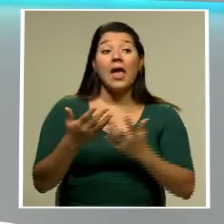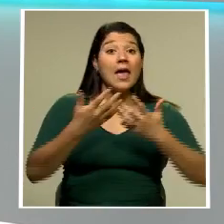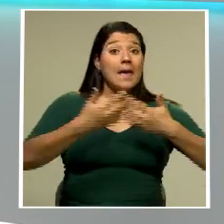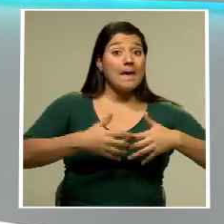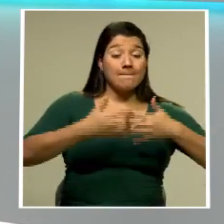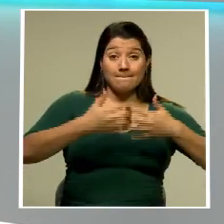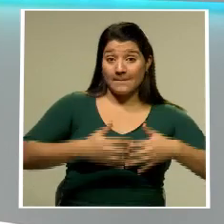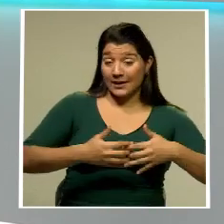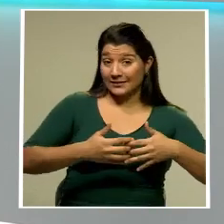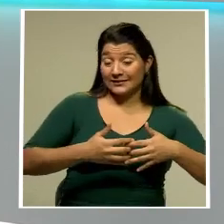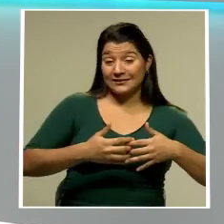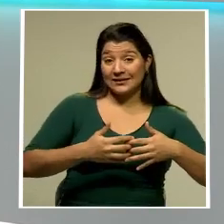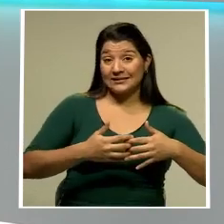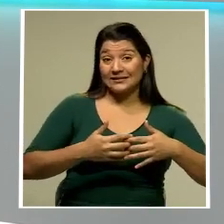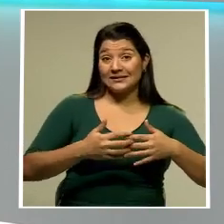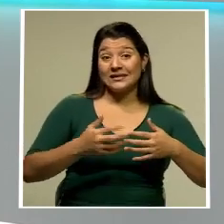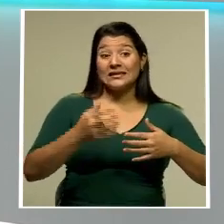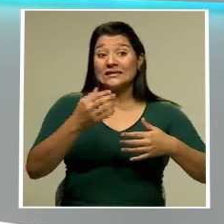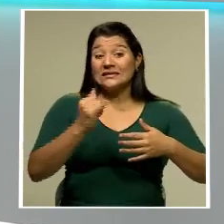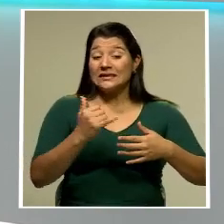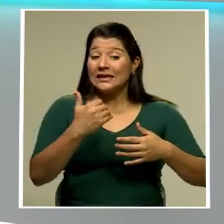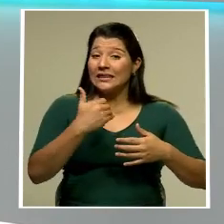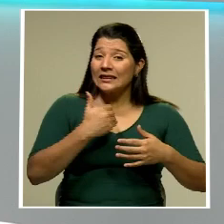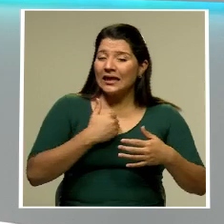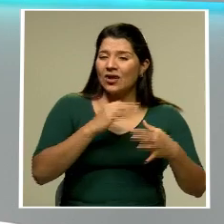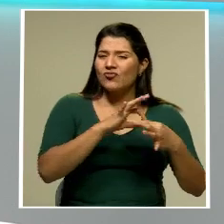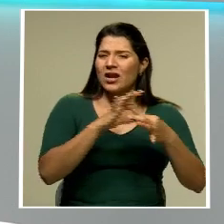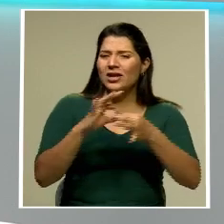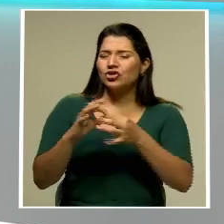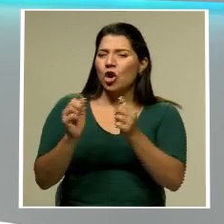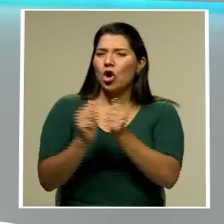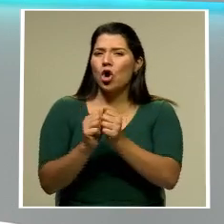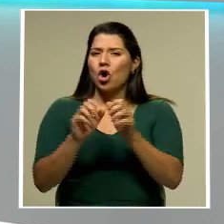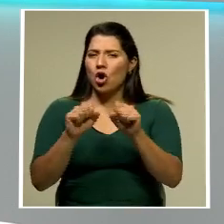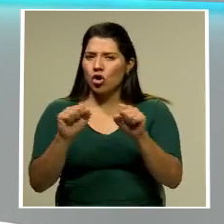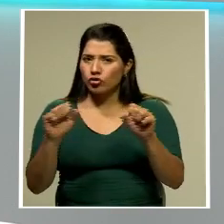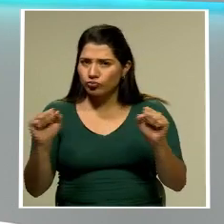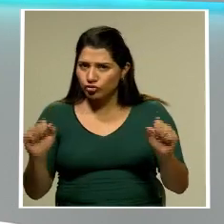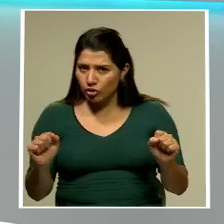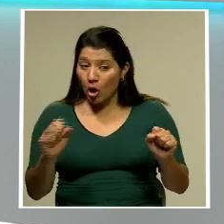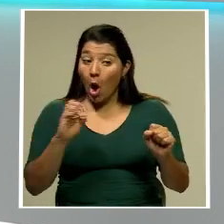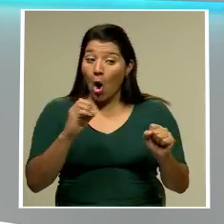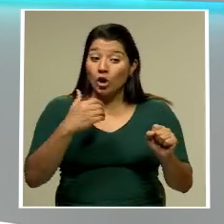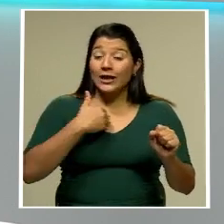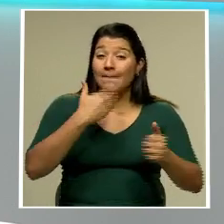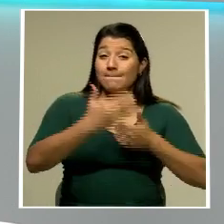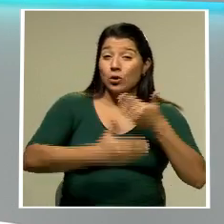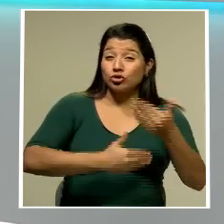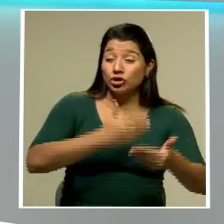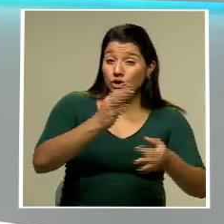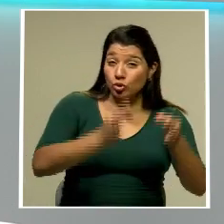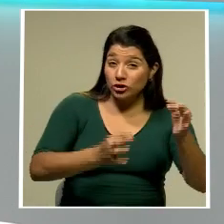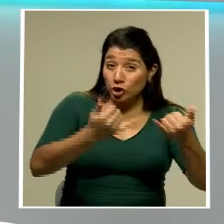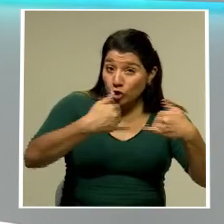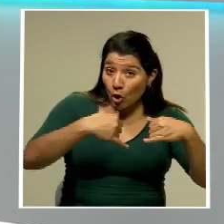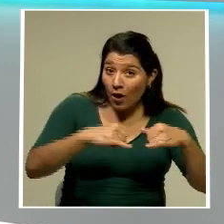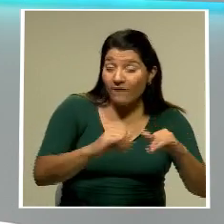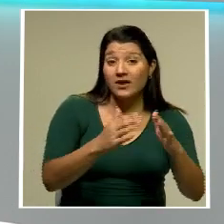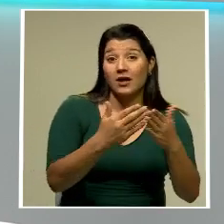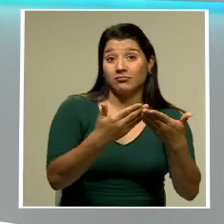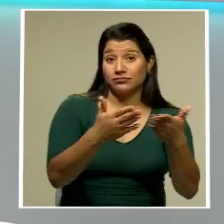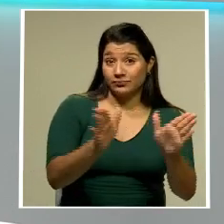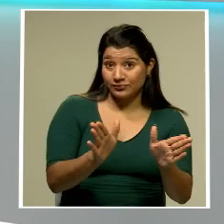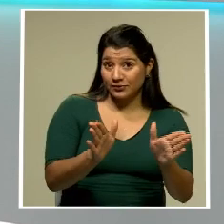empresas vinculadas a casos de corrupción involucradas en un proceso judicial. La iniciativa busca crear un